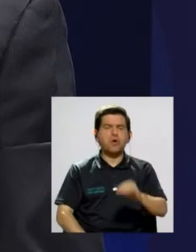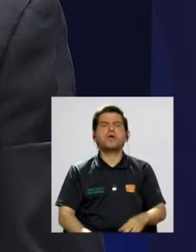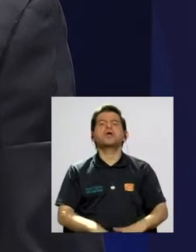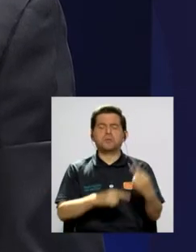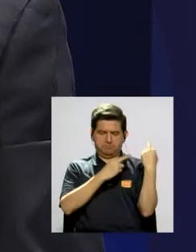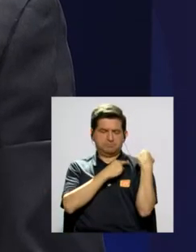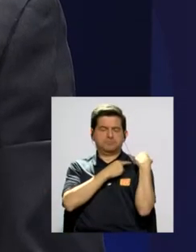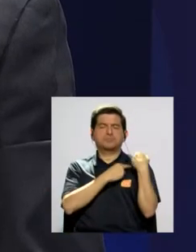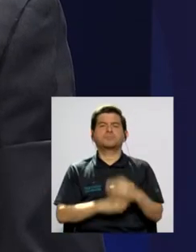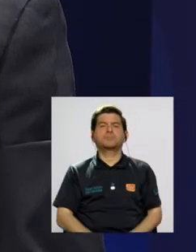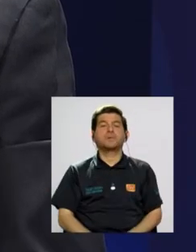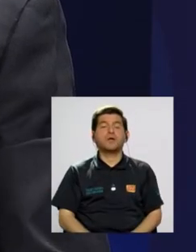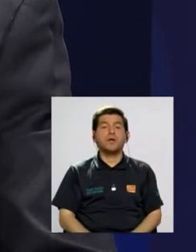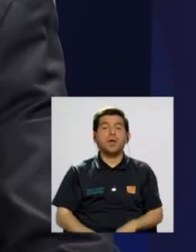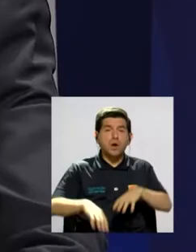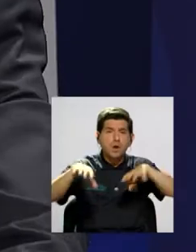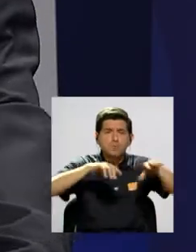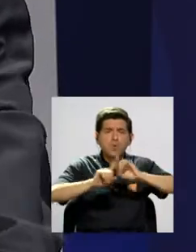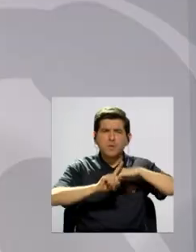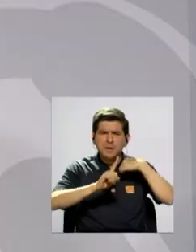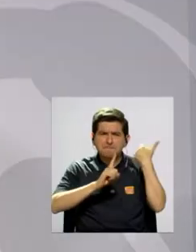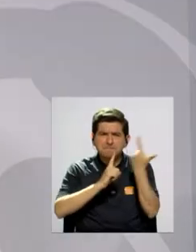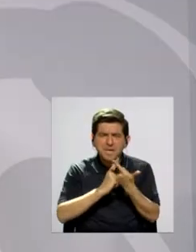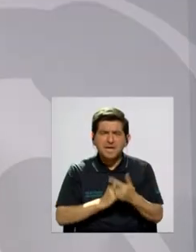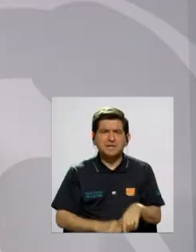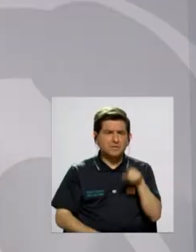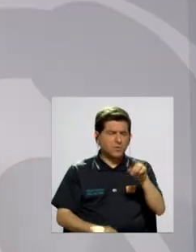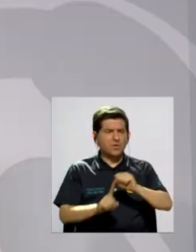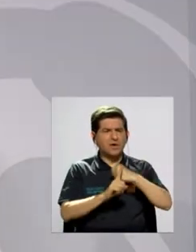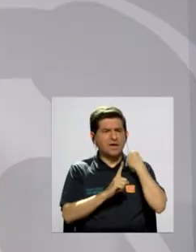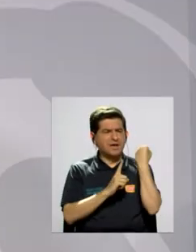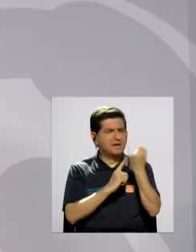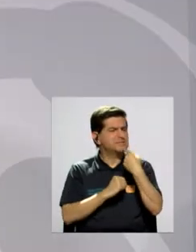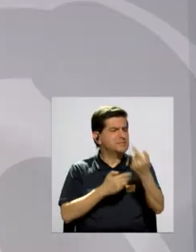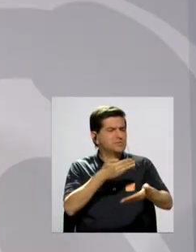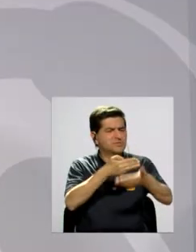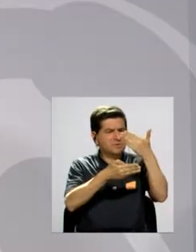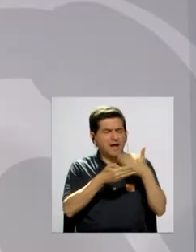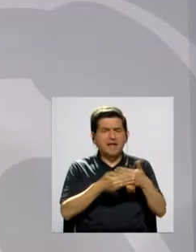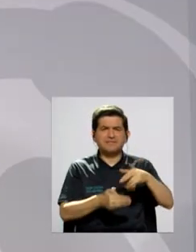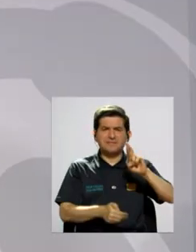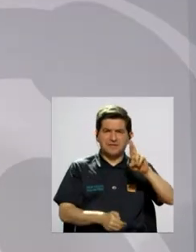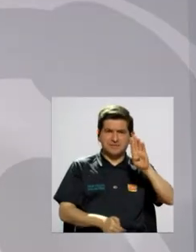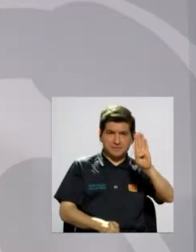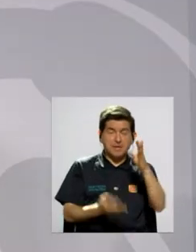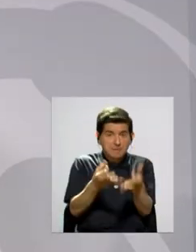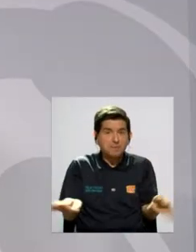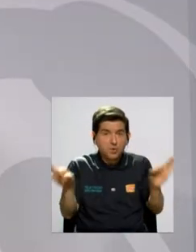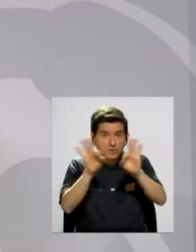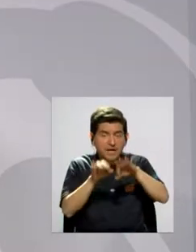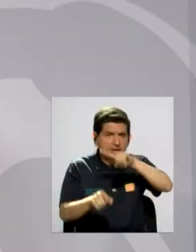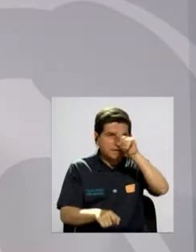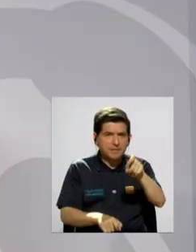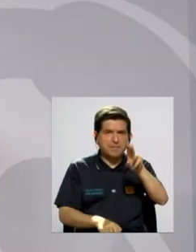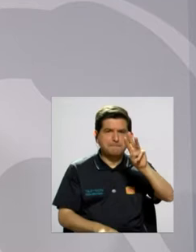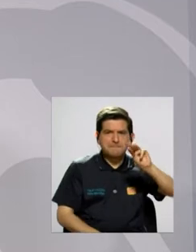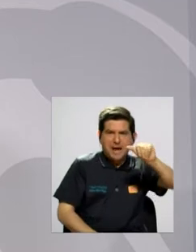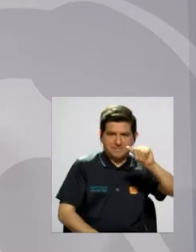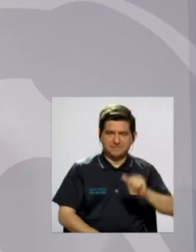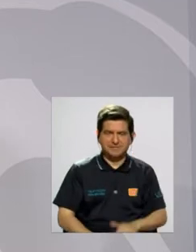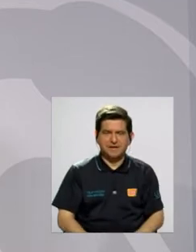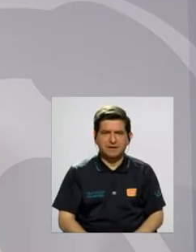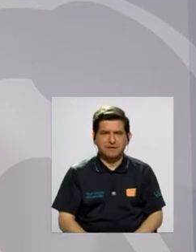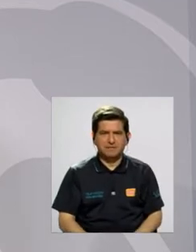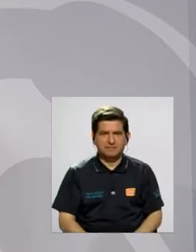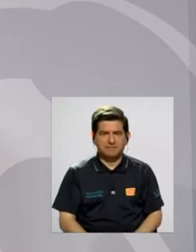El papel de los movimientos sociales en este escenario que plantea don Randall creo que es fundamental, Marcia, porque de por sí